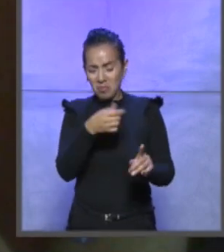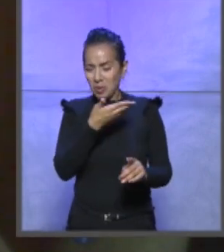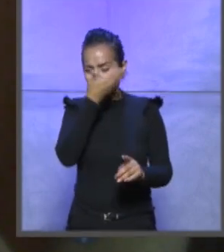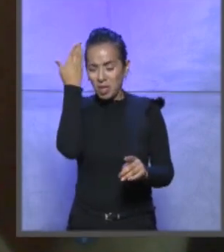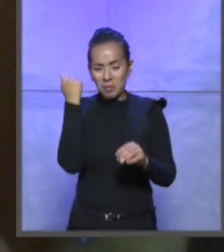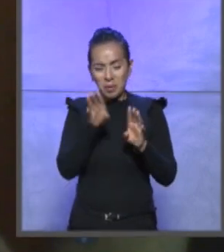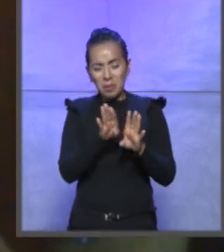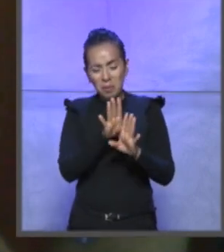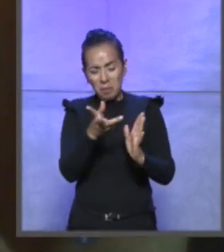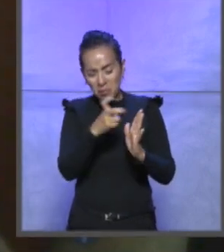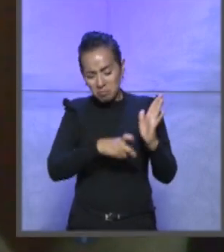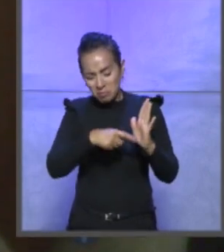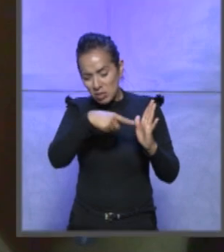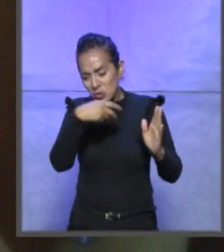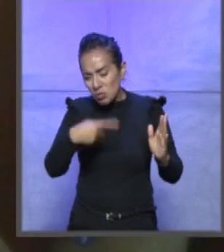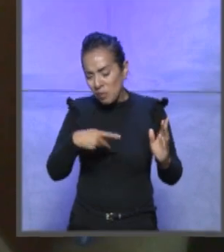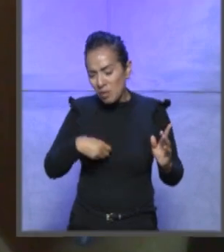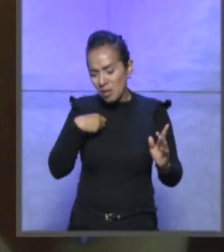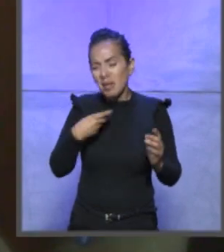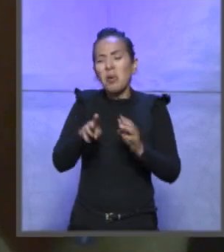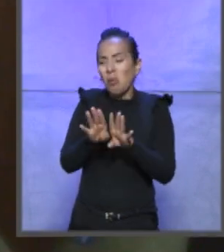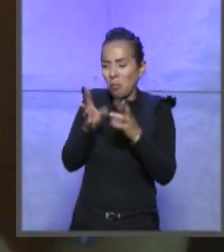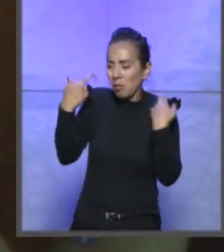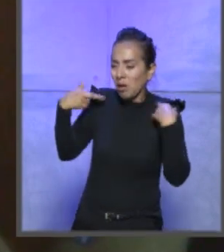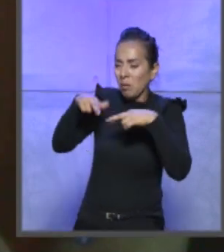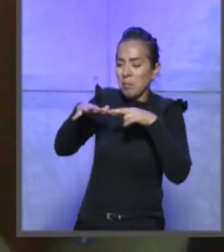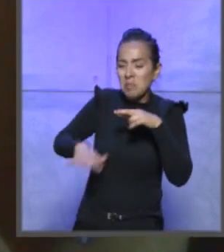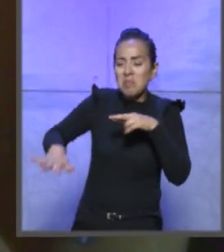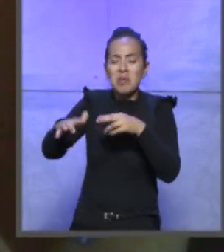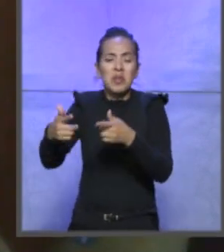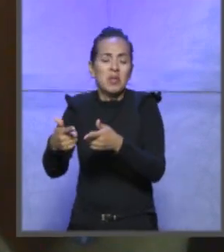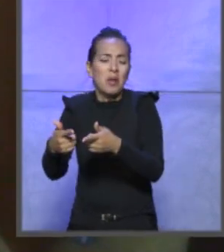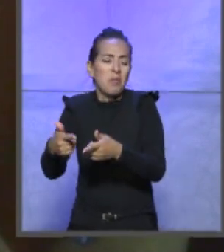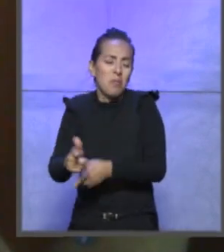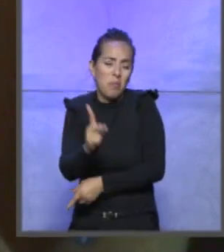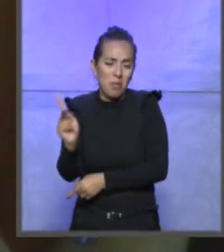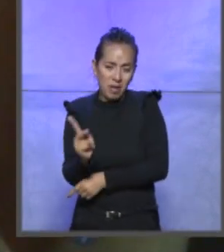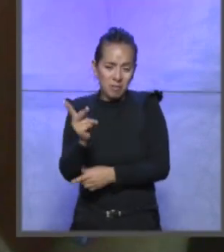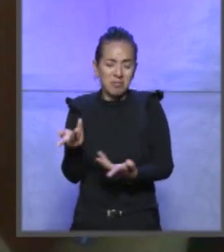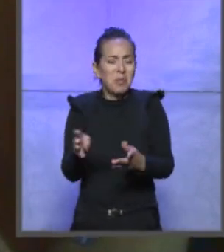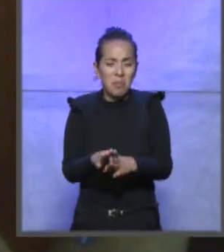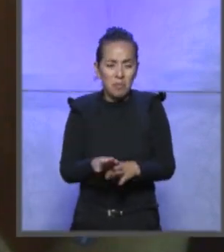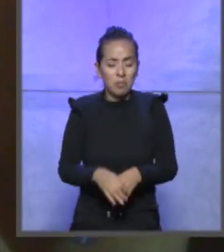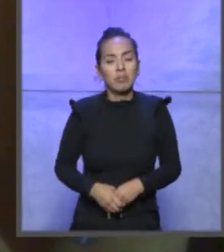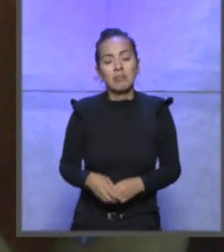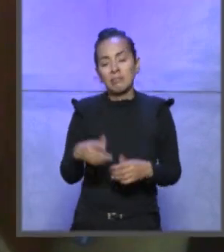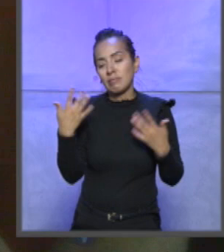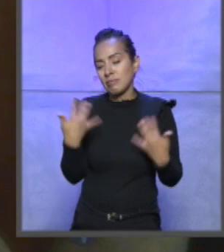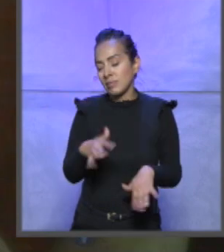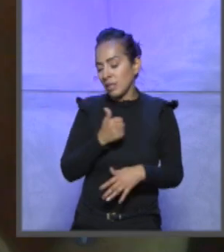de cómo arreglar su vida como para poder ser representantes de un pueblo. Entonces, lamentablemente